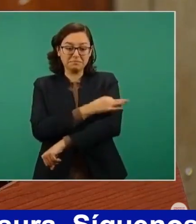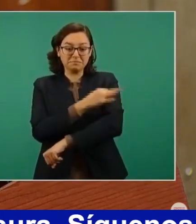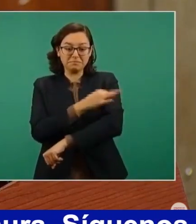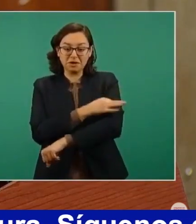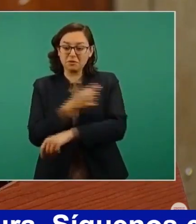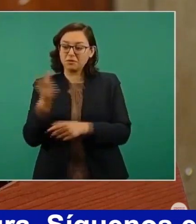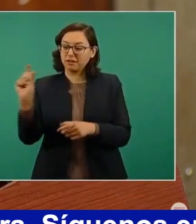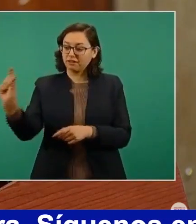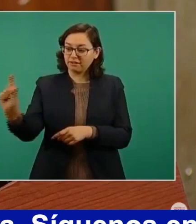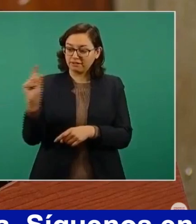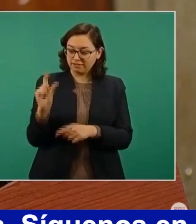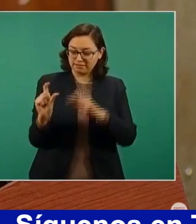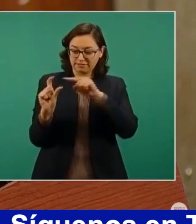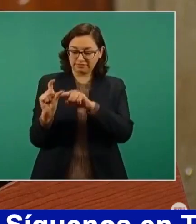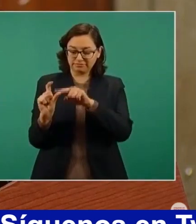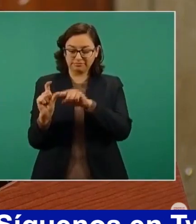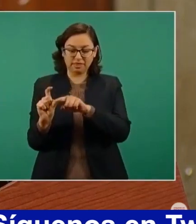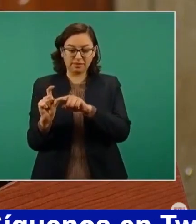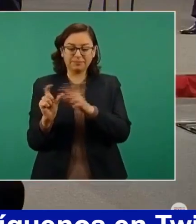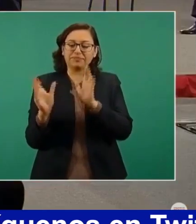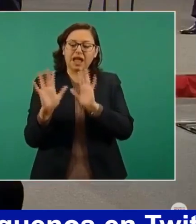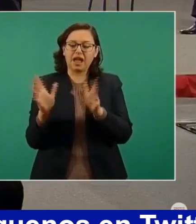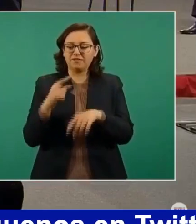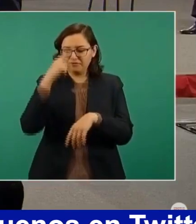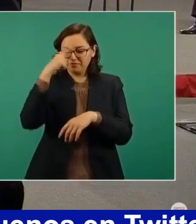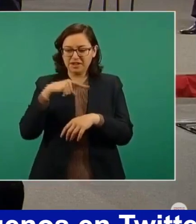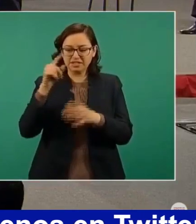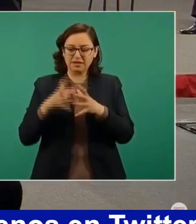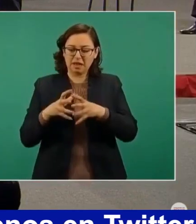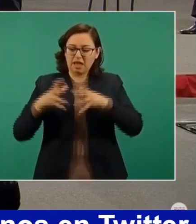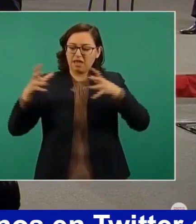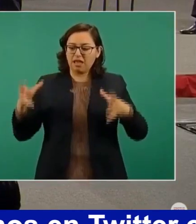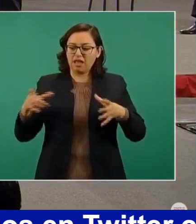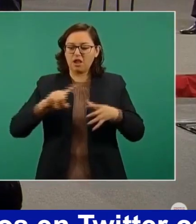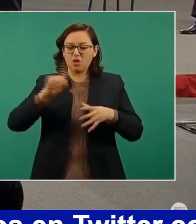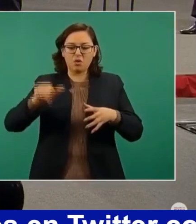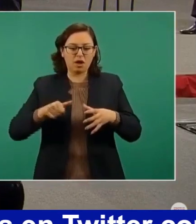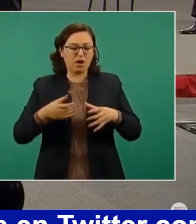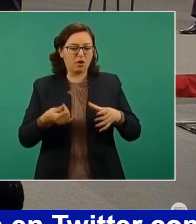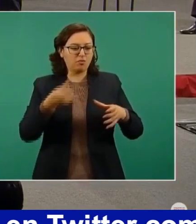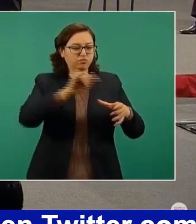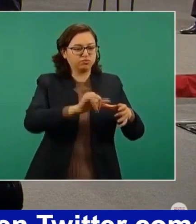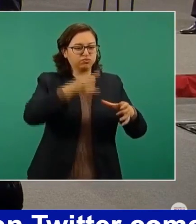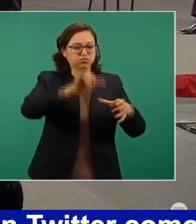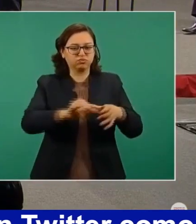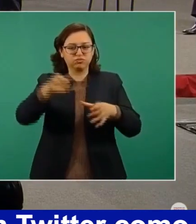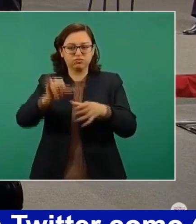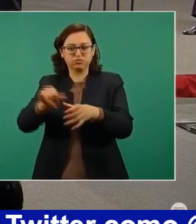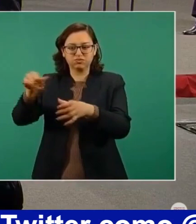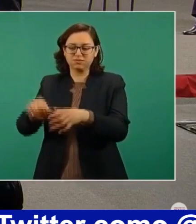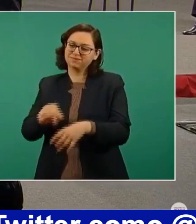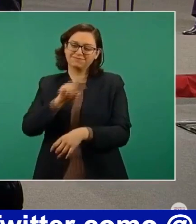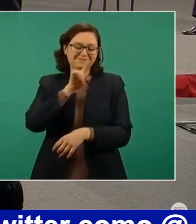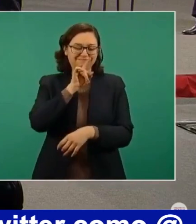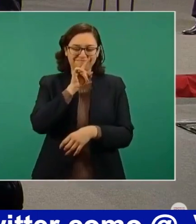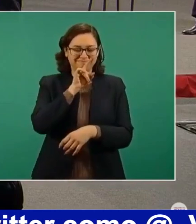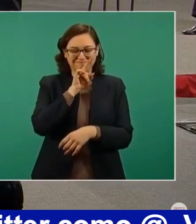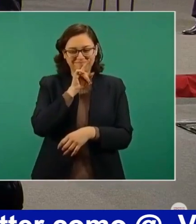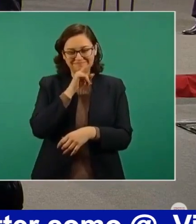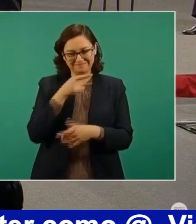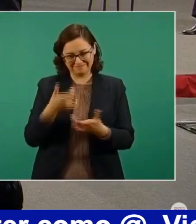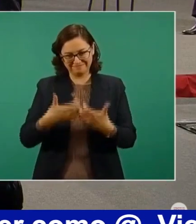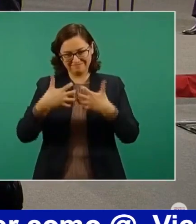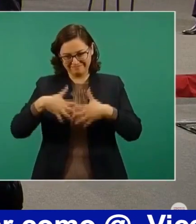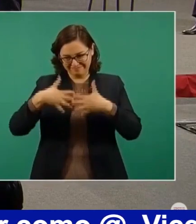de pruebas en las cuales se está haciendo, y que COFEPRIS está regulando de una forma mucho más certera, mucho más